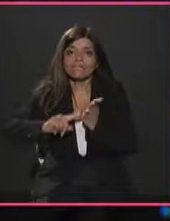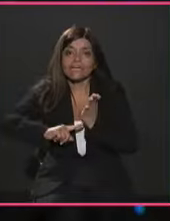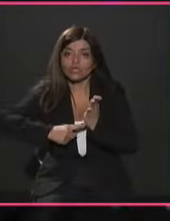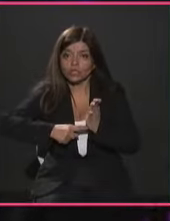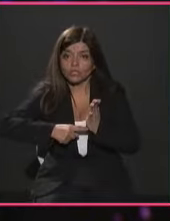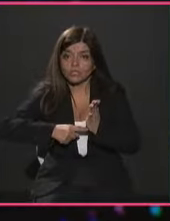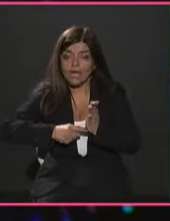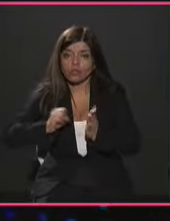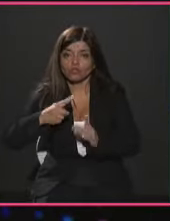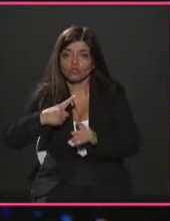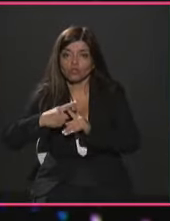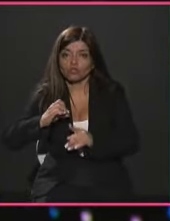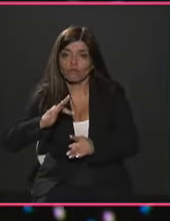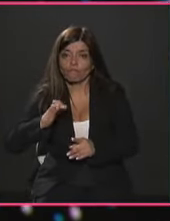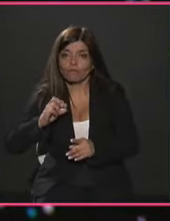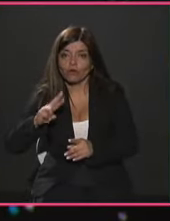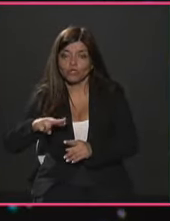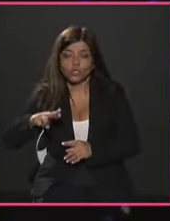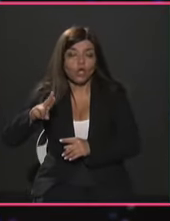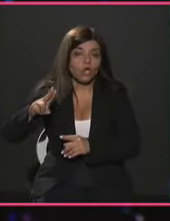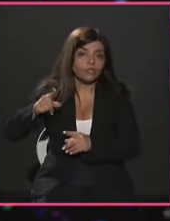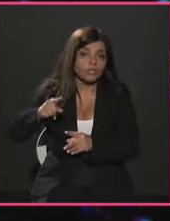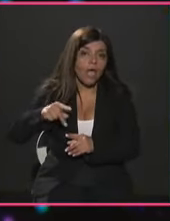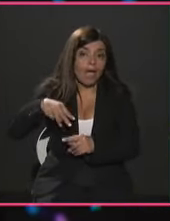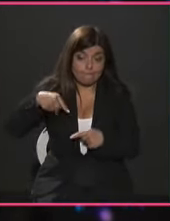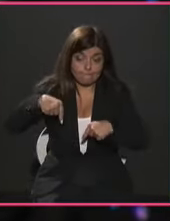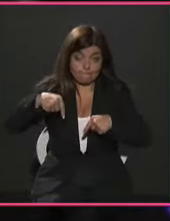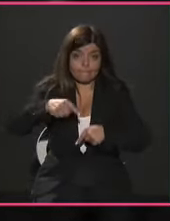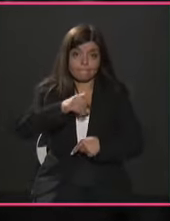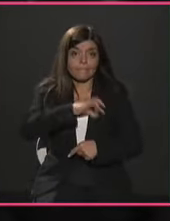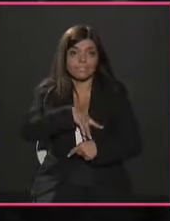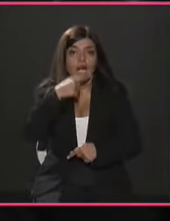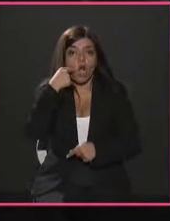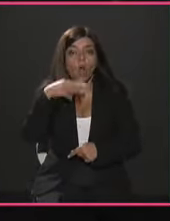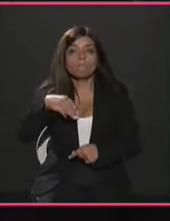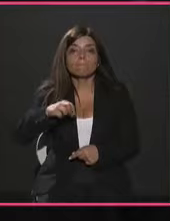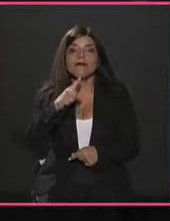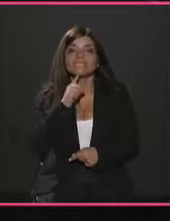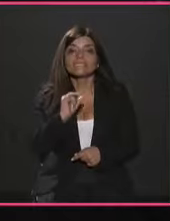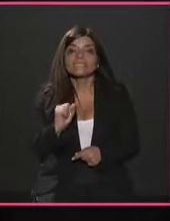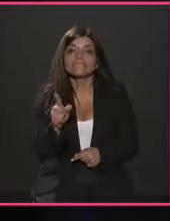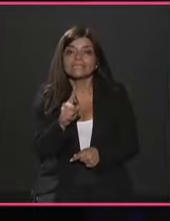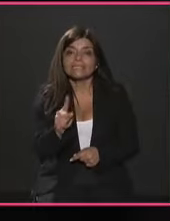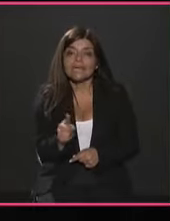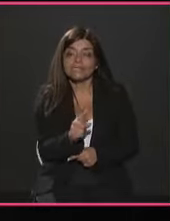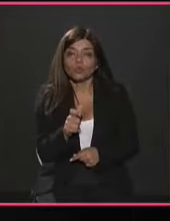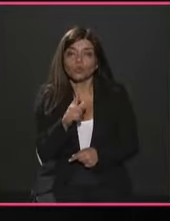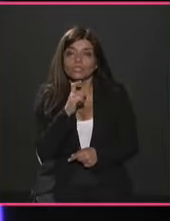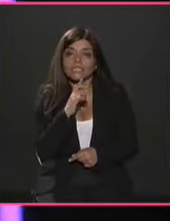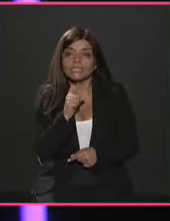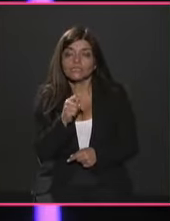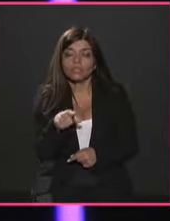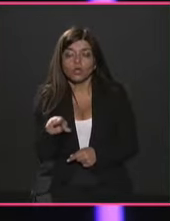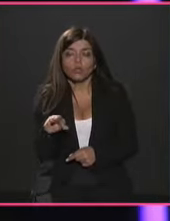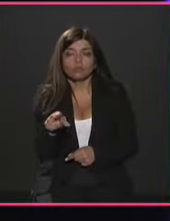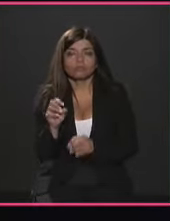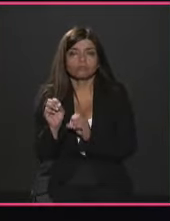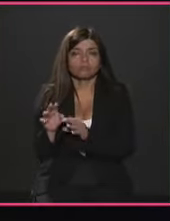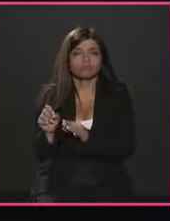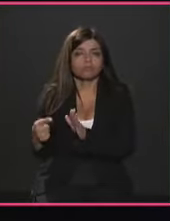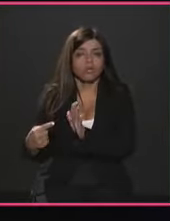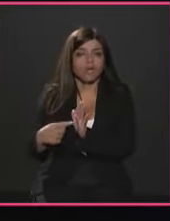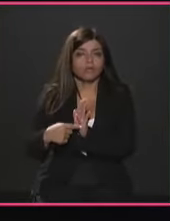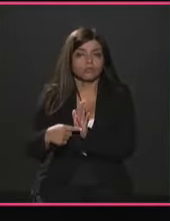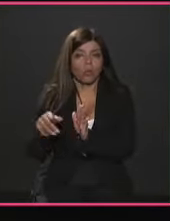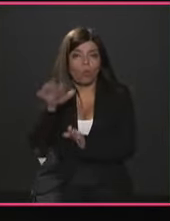Oxford junto con su investigador Matías Gutiérrez acá que realmente gustaría educar sobre esta tecnología y su